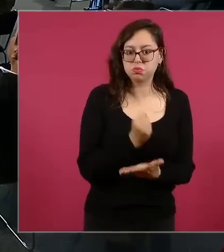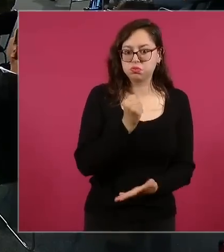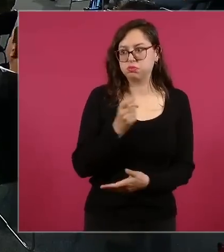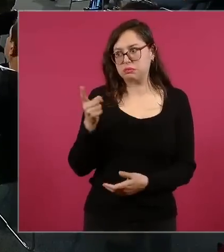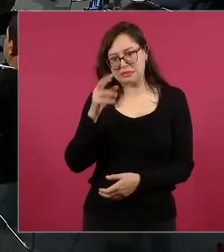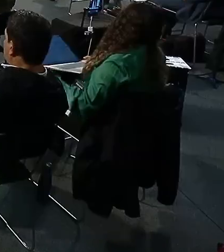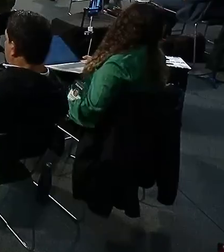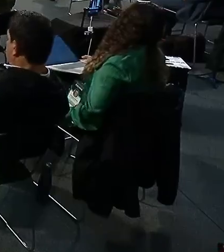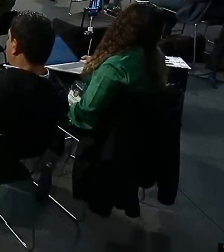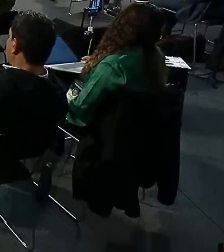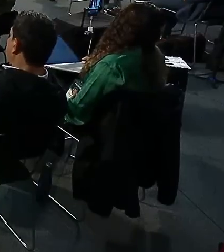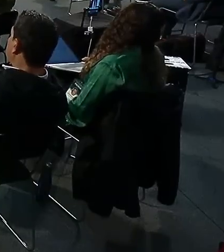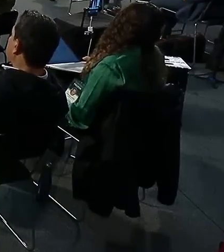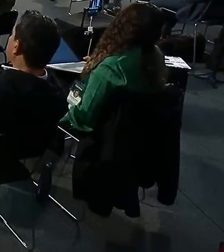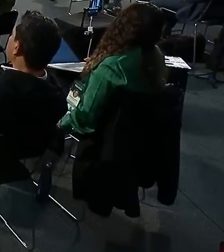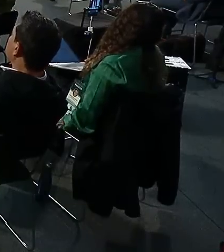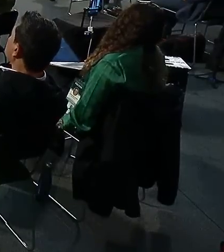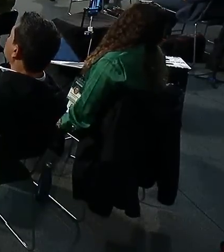legislativo